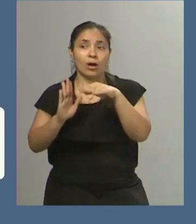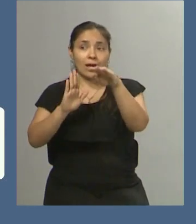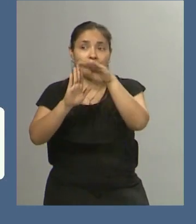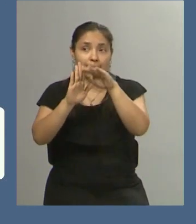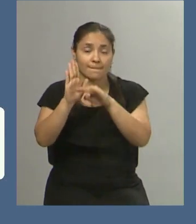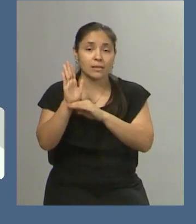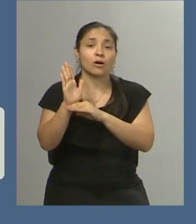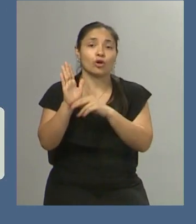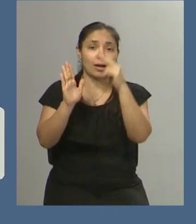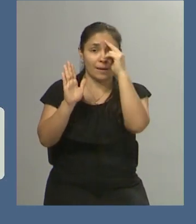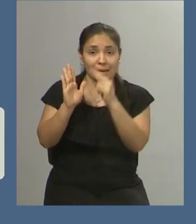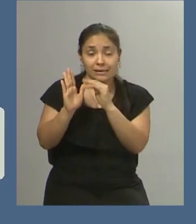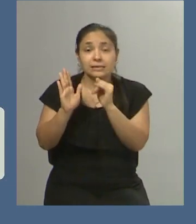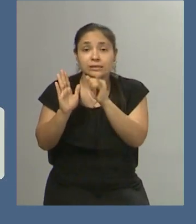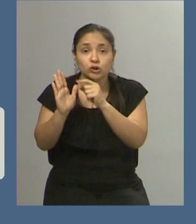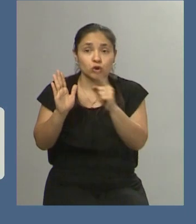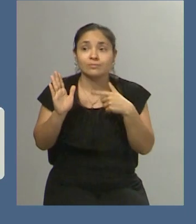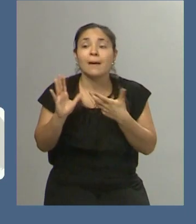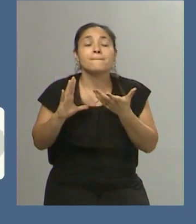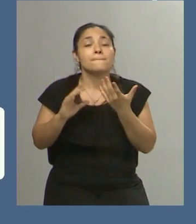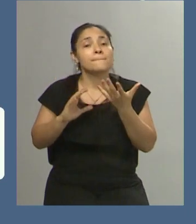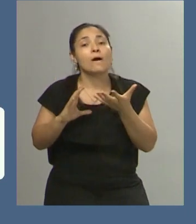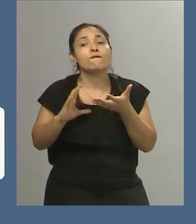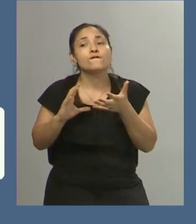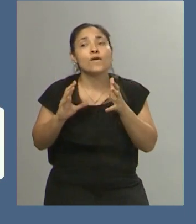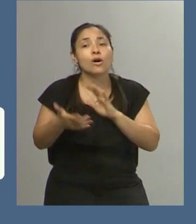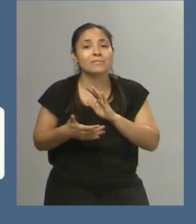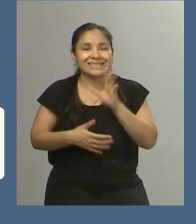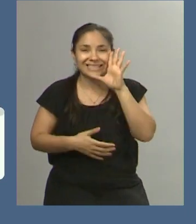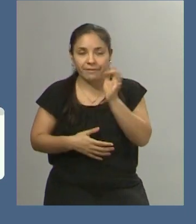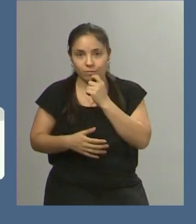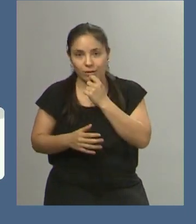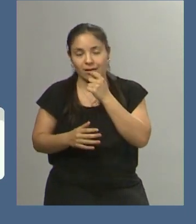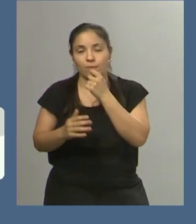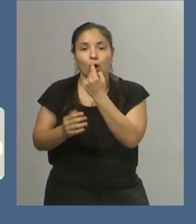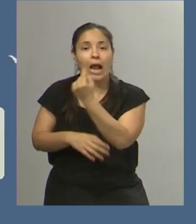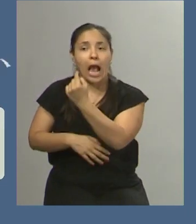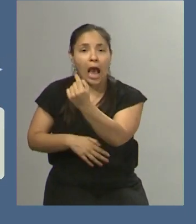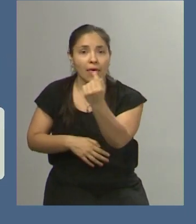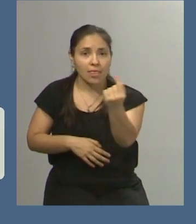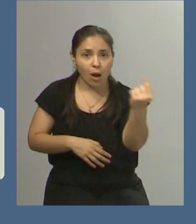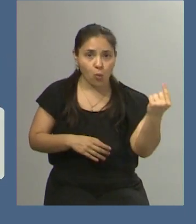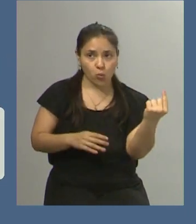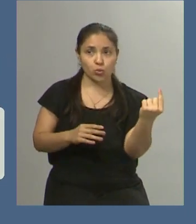cumplen, pero no la forma de saber si cada uno de los que cumple o no cumple las reglas